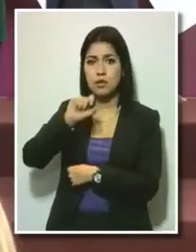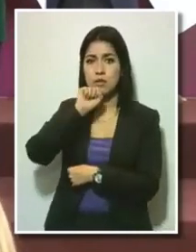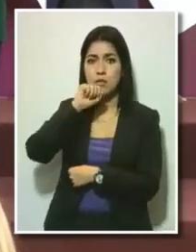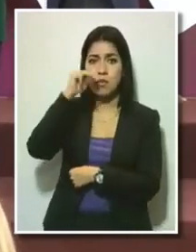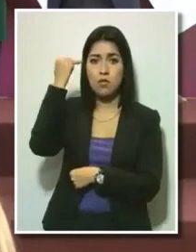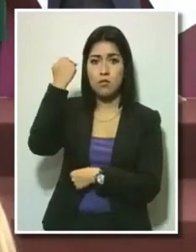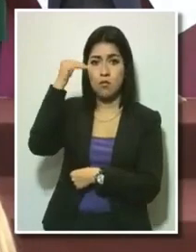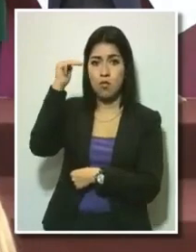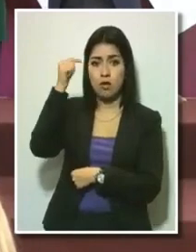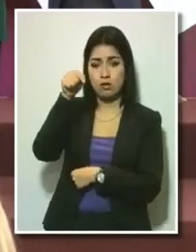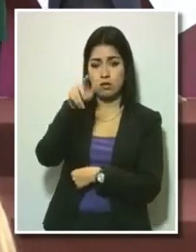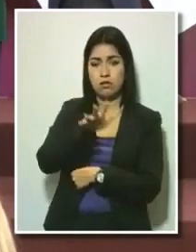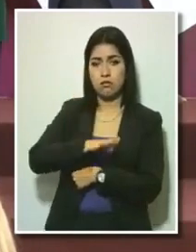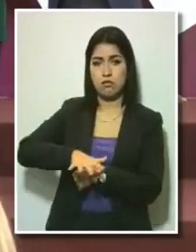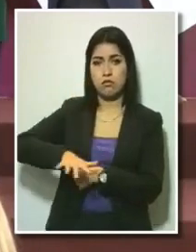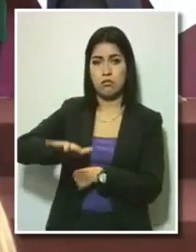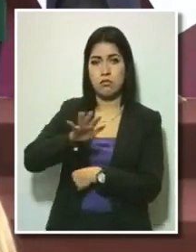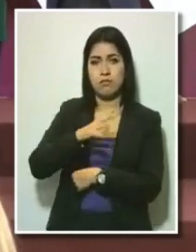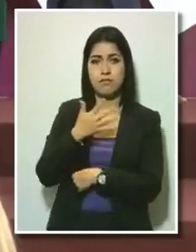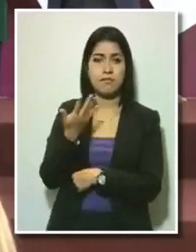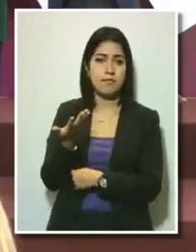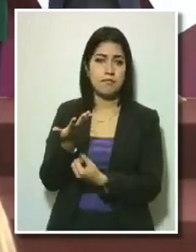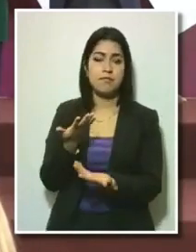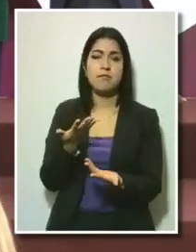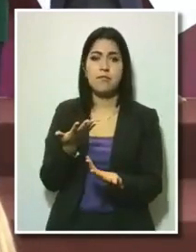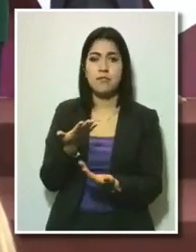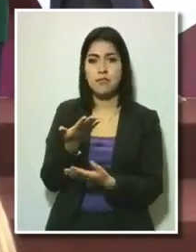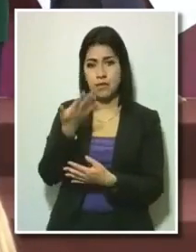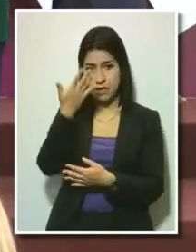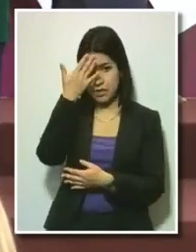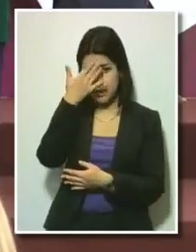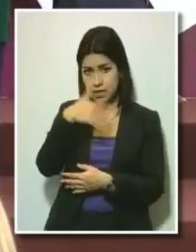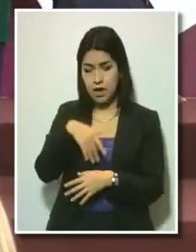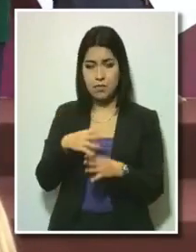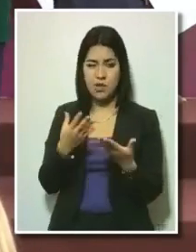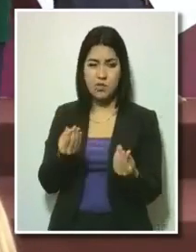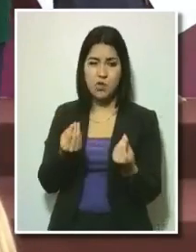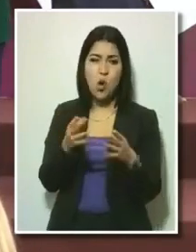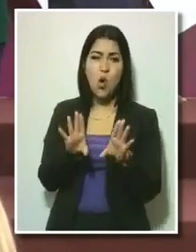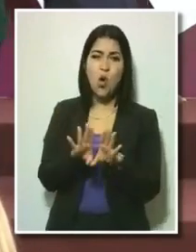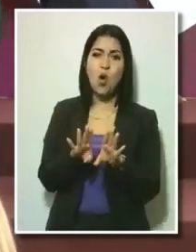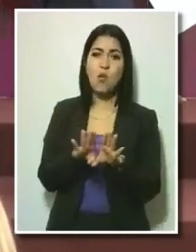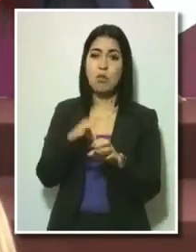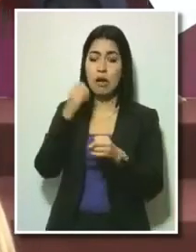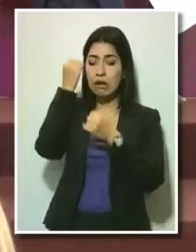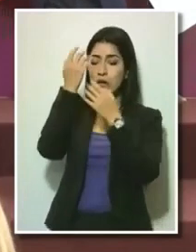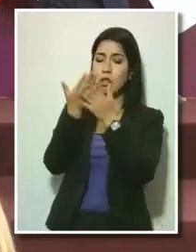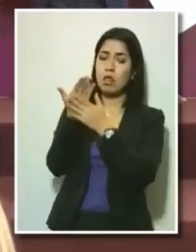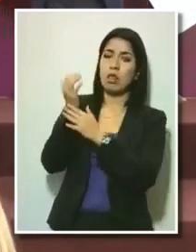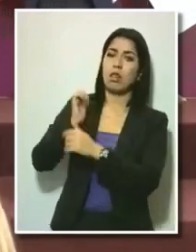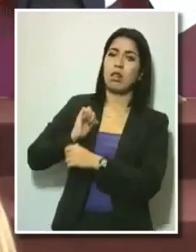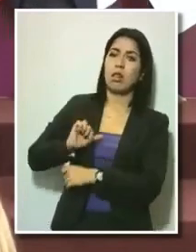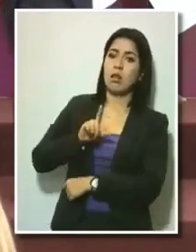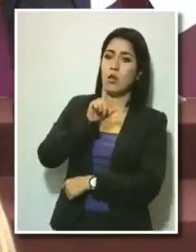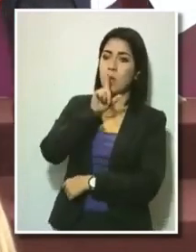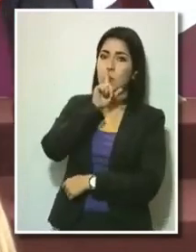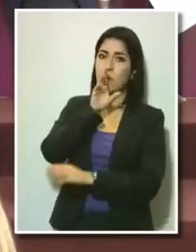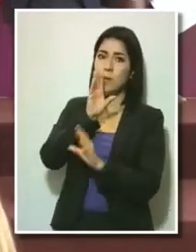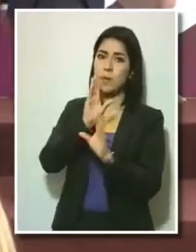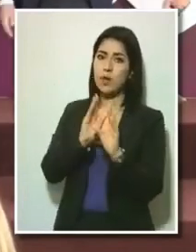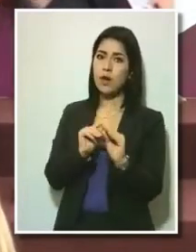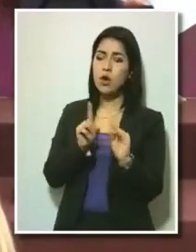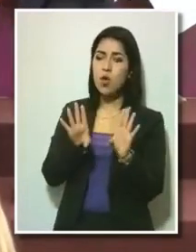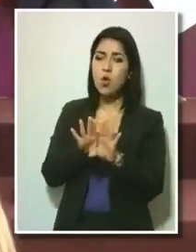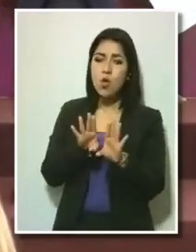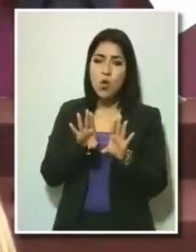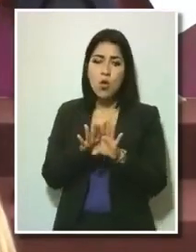Morelia principalmente, pues como popularmente se dice, es medio mocho, ¿no?, en estos aspectos. Entonces,